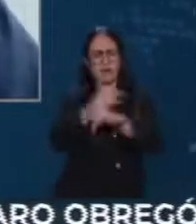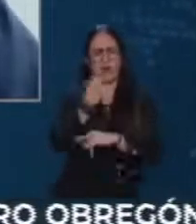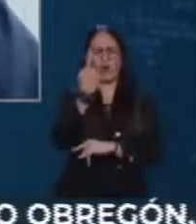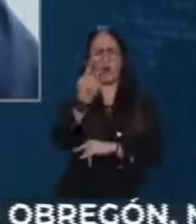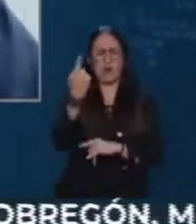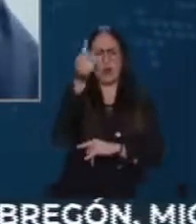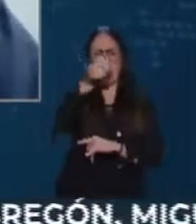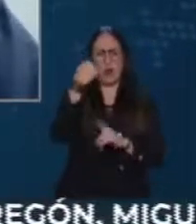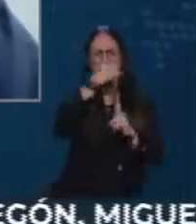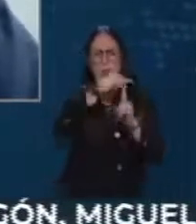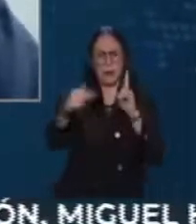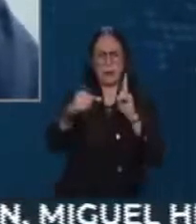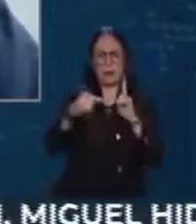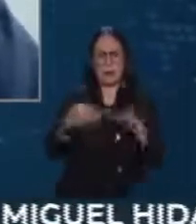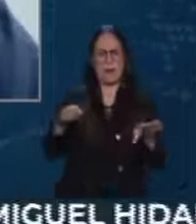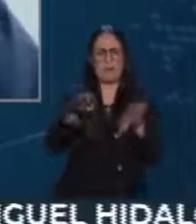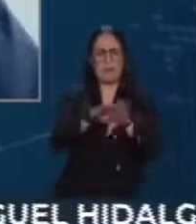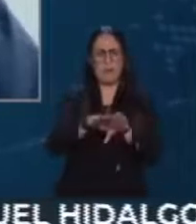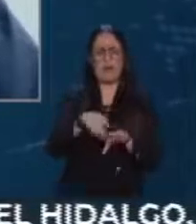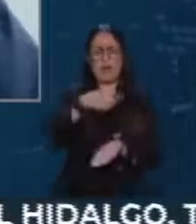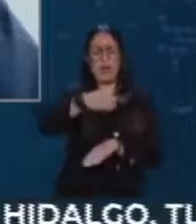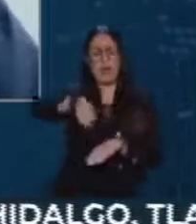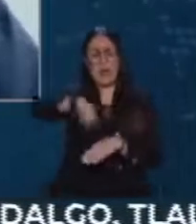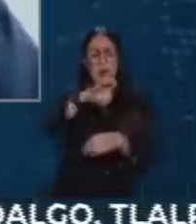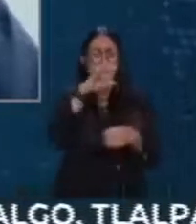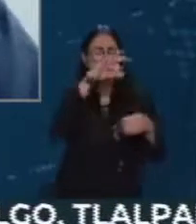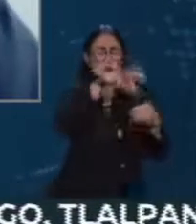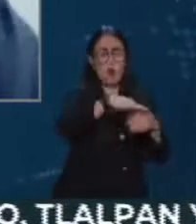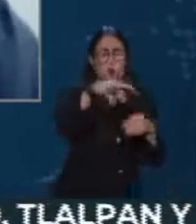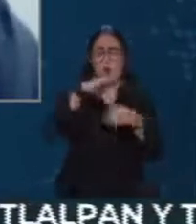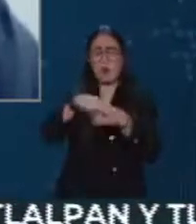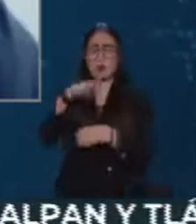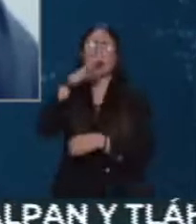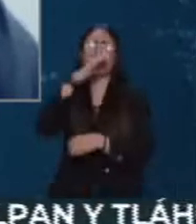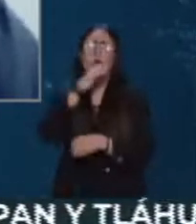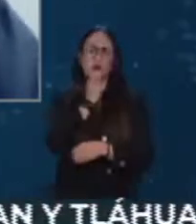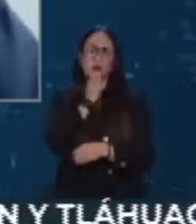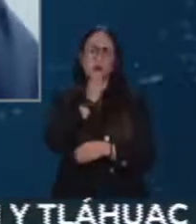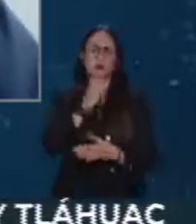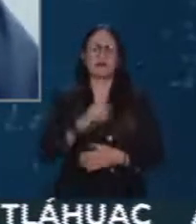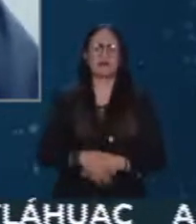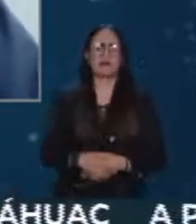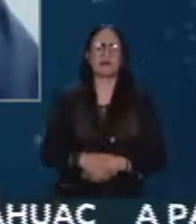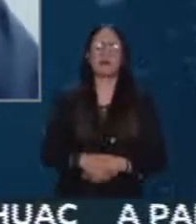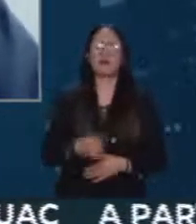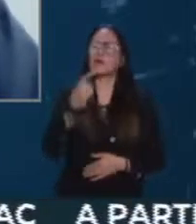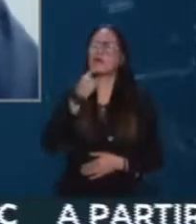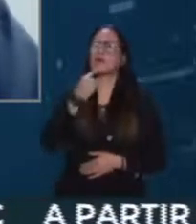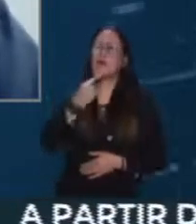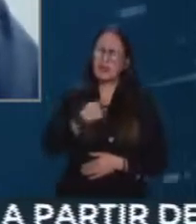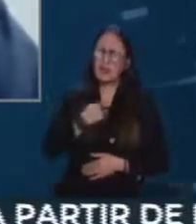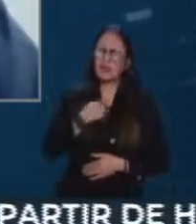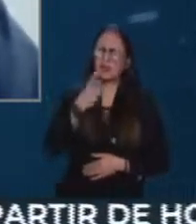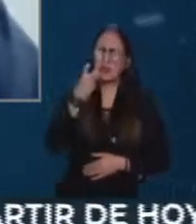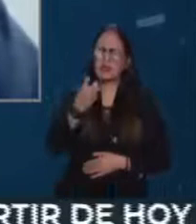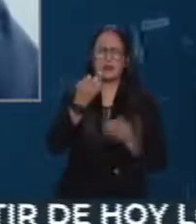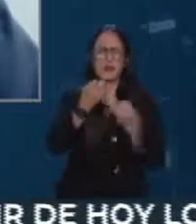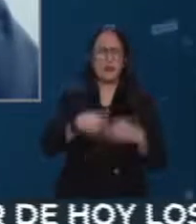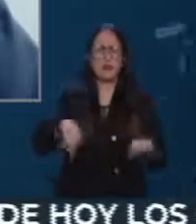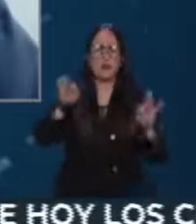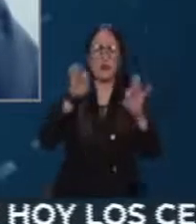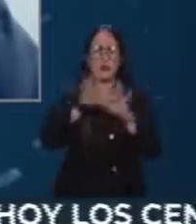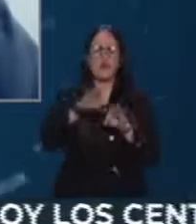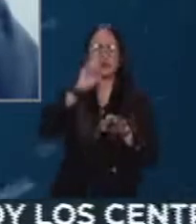media, y no pudieron ejercer su voto la gran mayoría. Algo que nos comentan y que fue importante y fue interesante es que esto